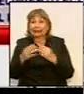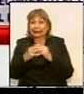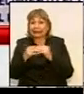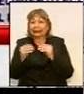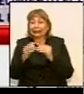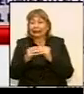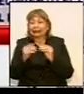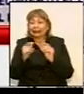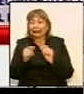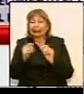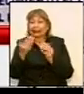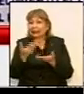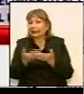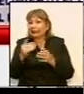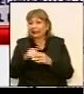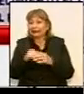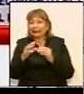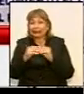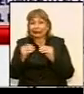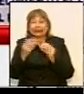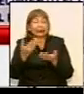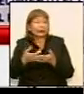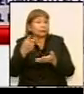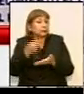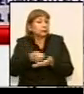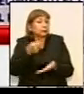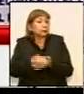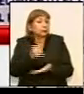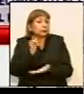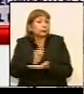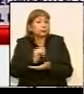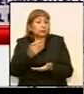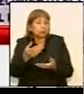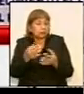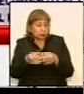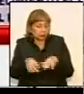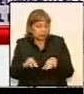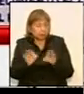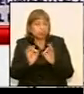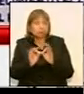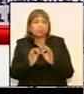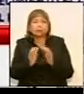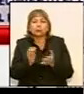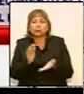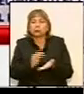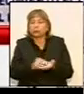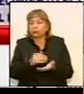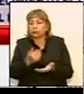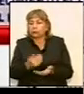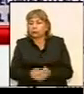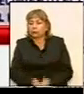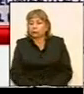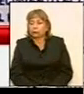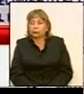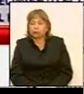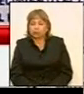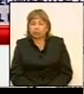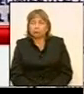tradicional en producción, impuestos indirectos, insumos importados. Quizá queda más claro en la siguiente. Siguiente, por favor.